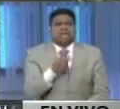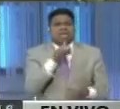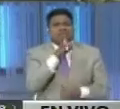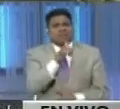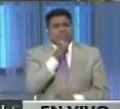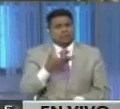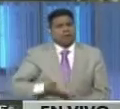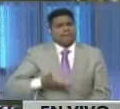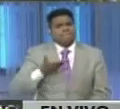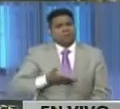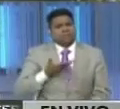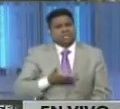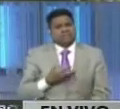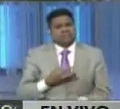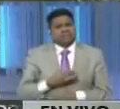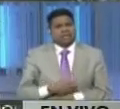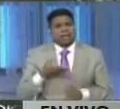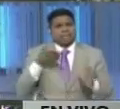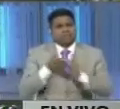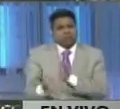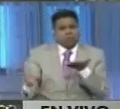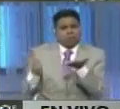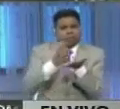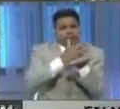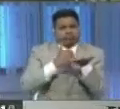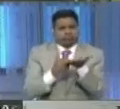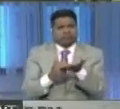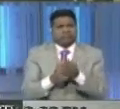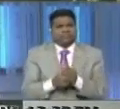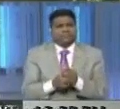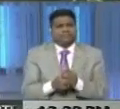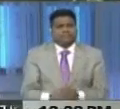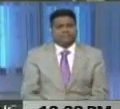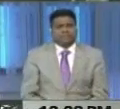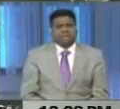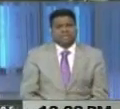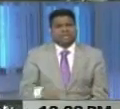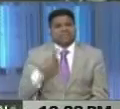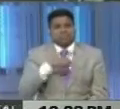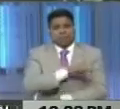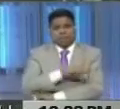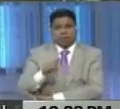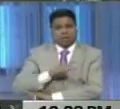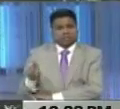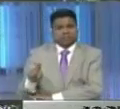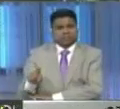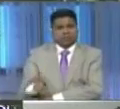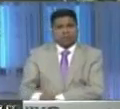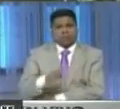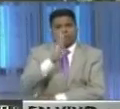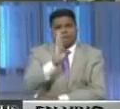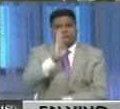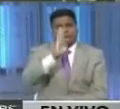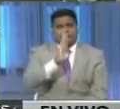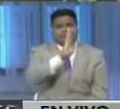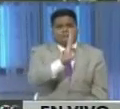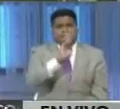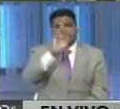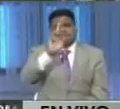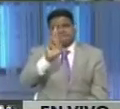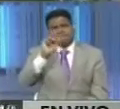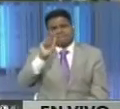esta importante operación y que ha venido también cumpliendo instrucciónes nuestro general jefe vladir López comandante estratégico operacional para